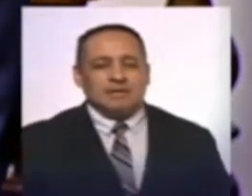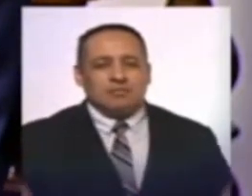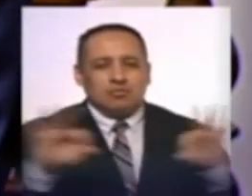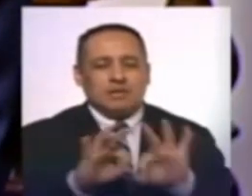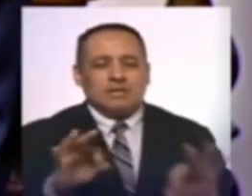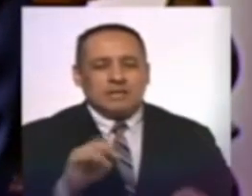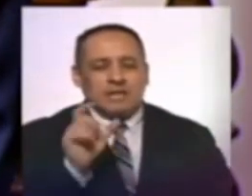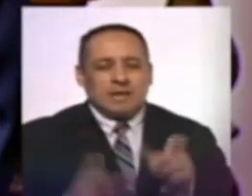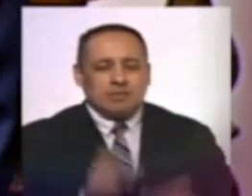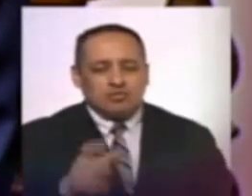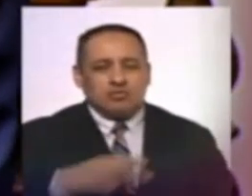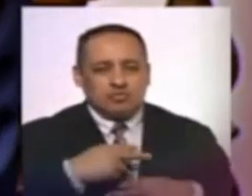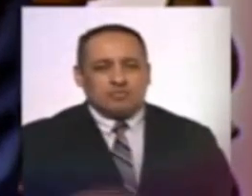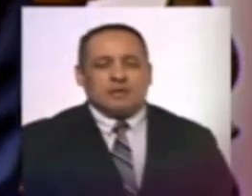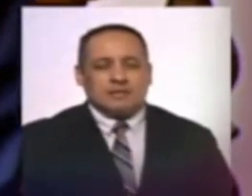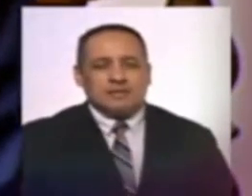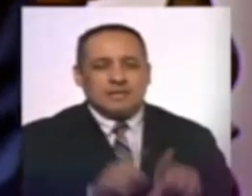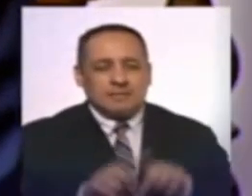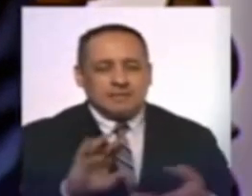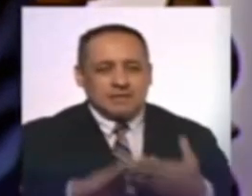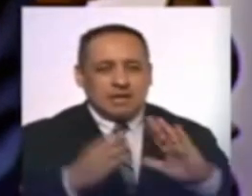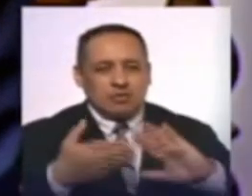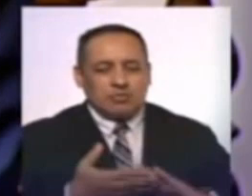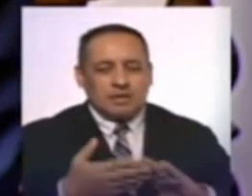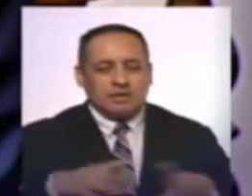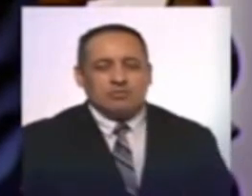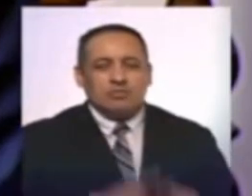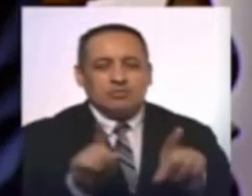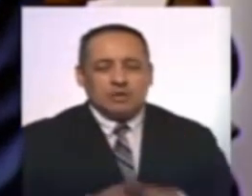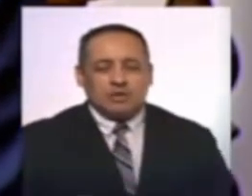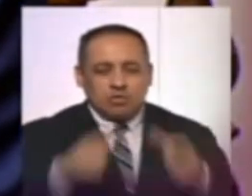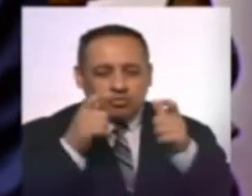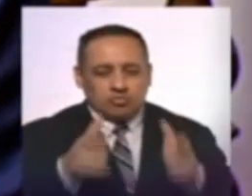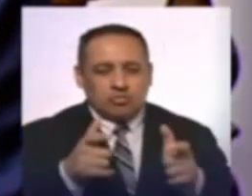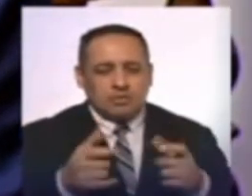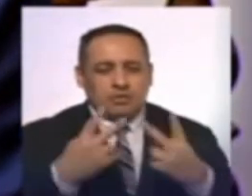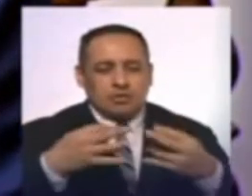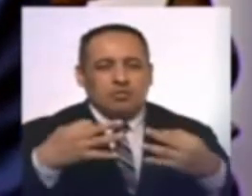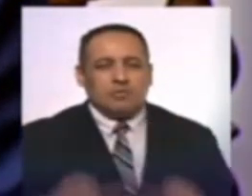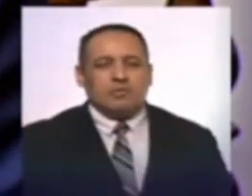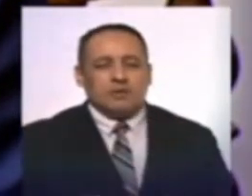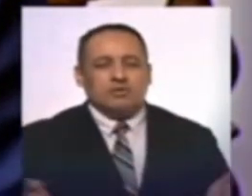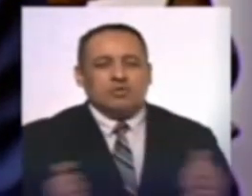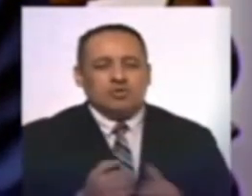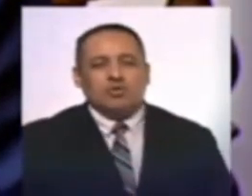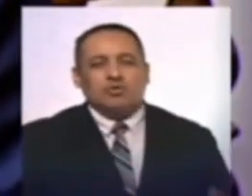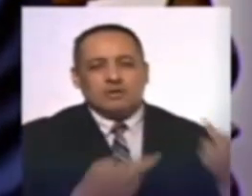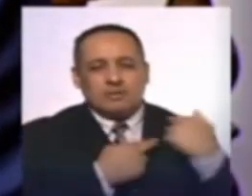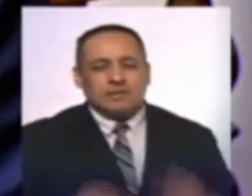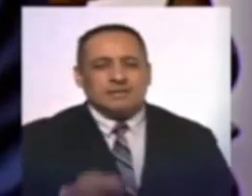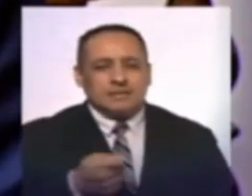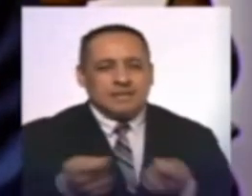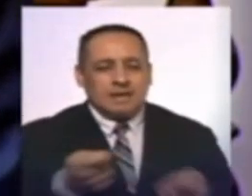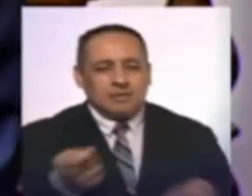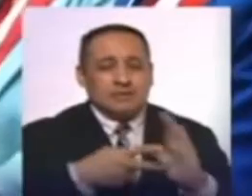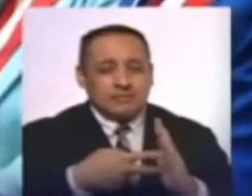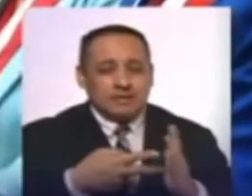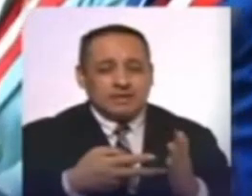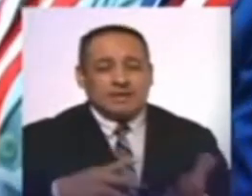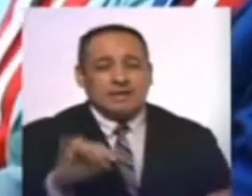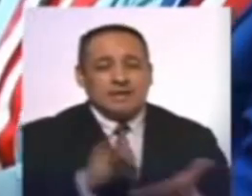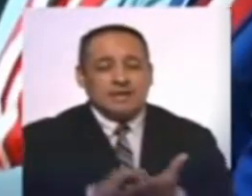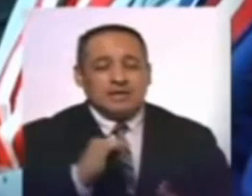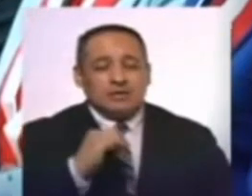fundamentales de la persona y de la comunidad, así como supervisar el cumplimiento de los deberes de la administración del